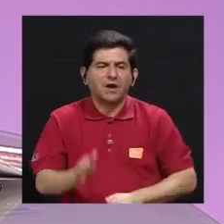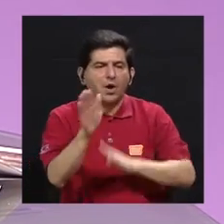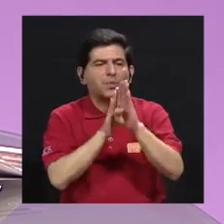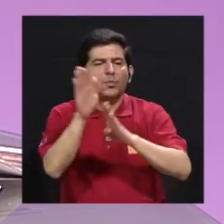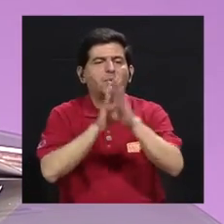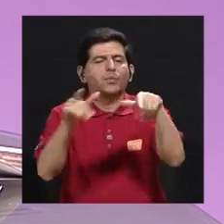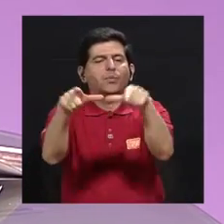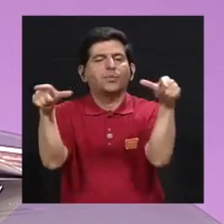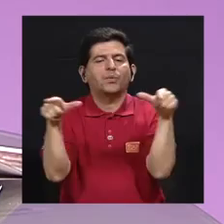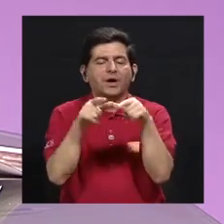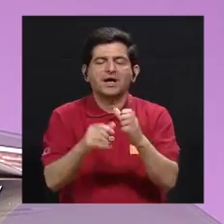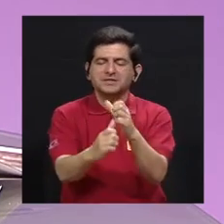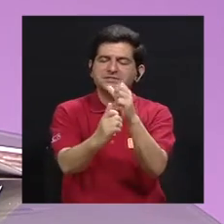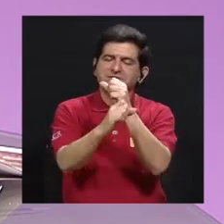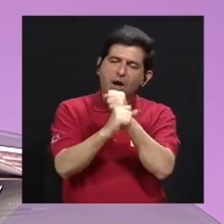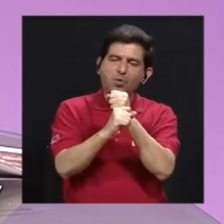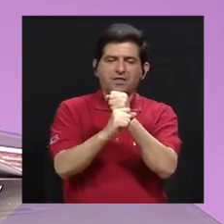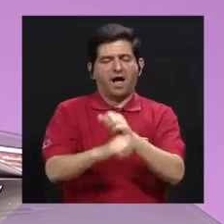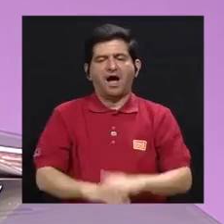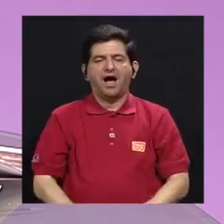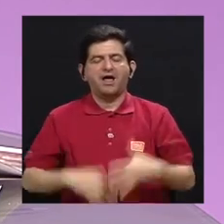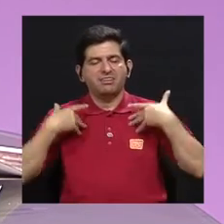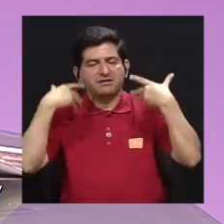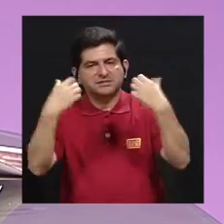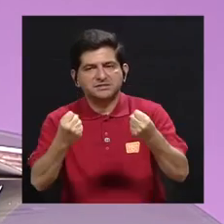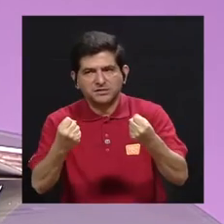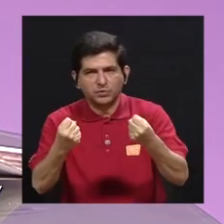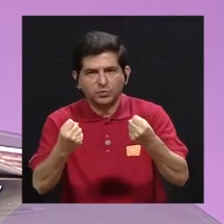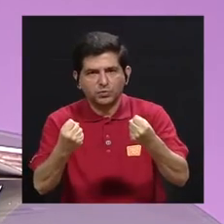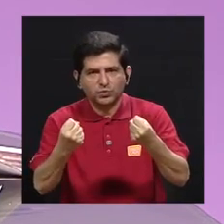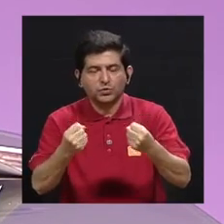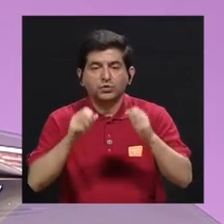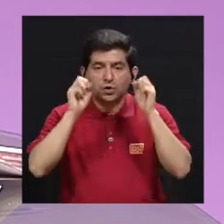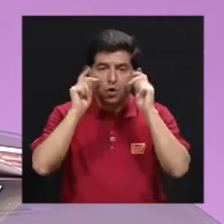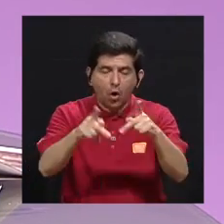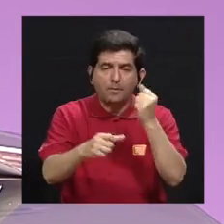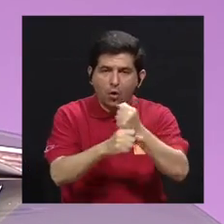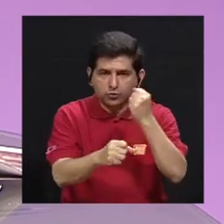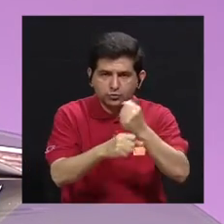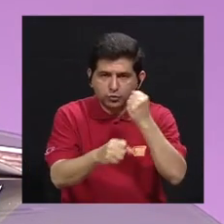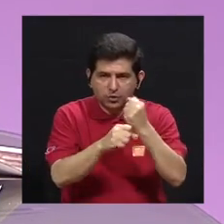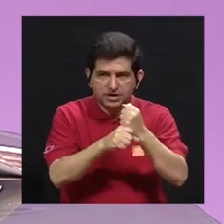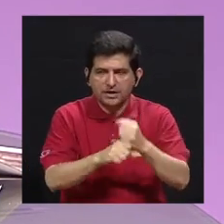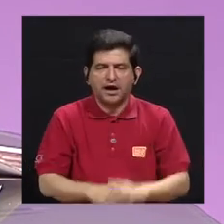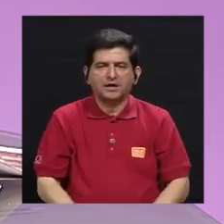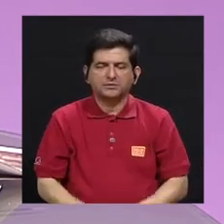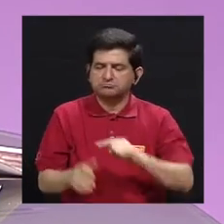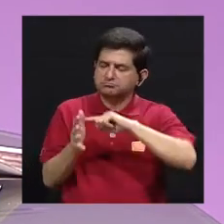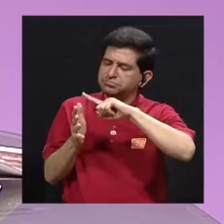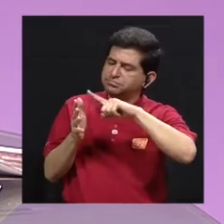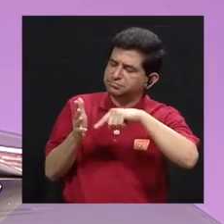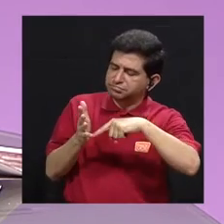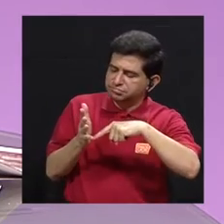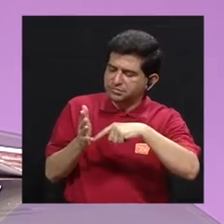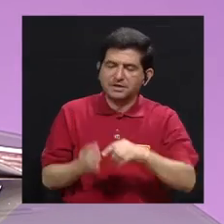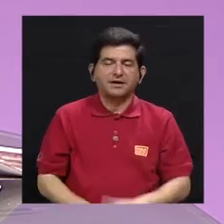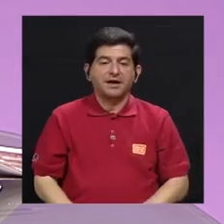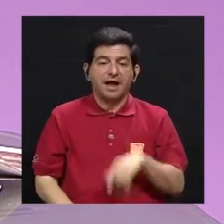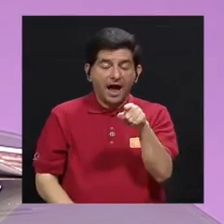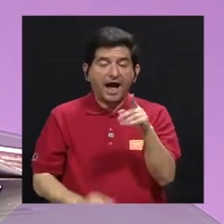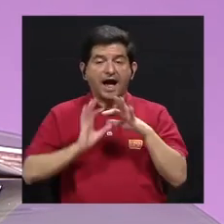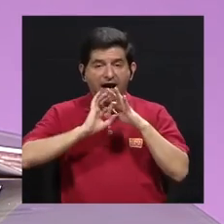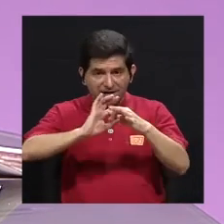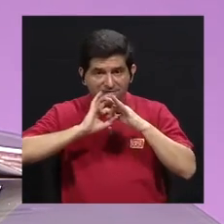desarrollo local seguridad salud oportunidades de empleo etcétera y es muy en